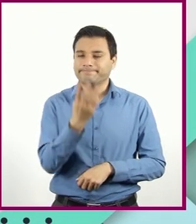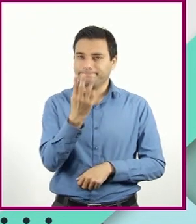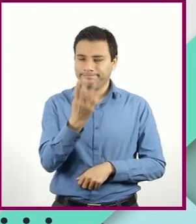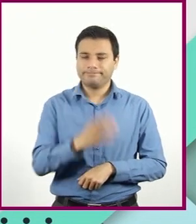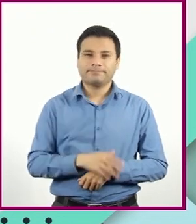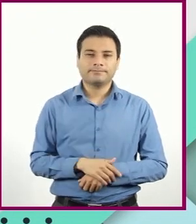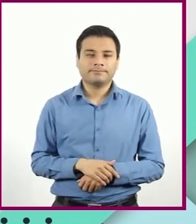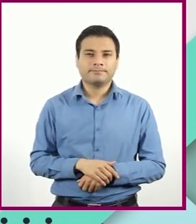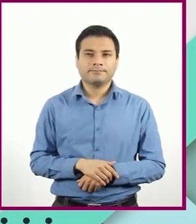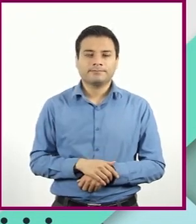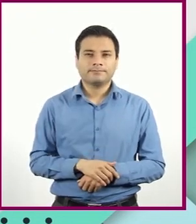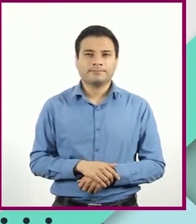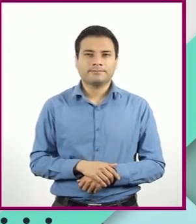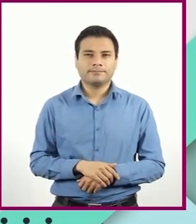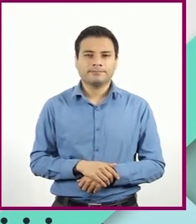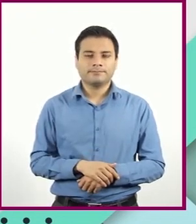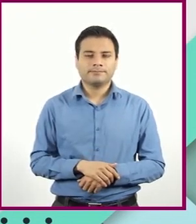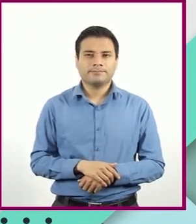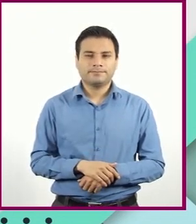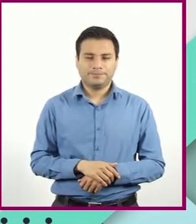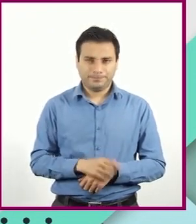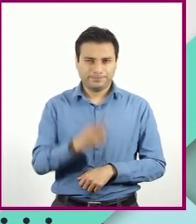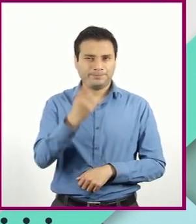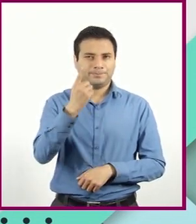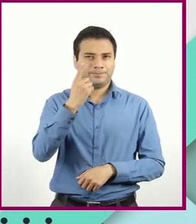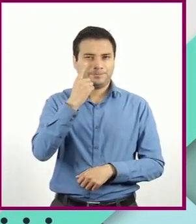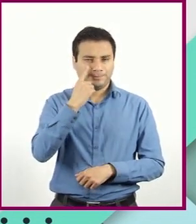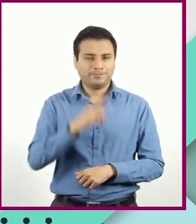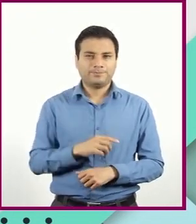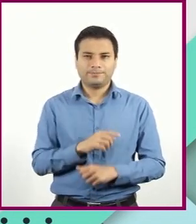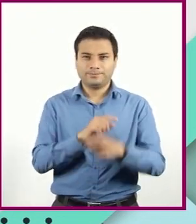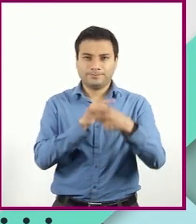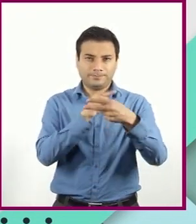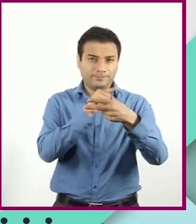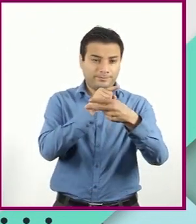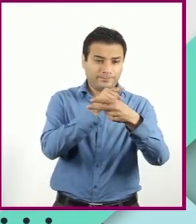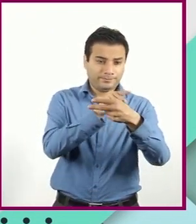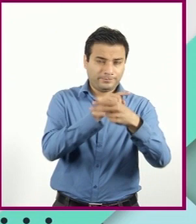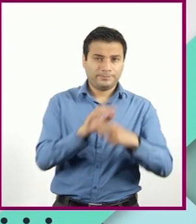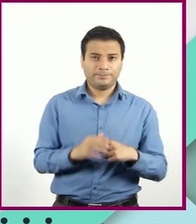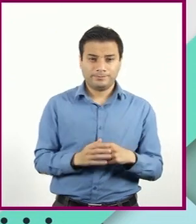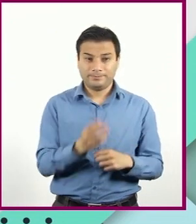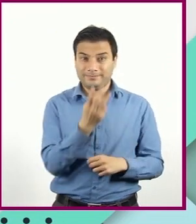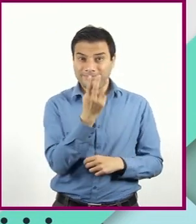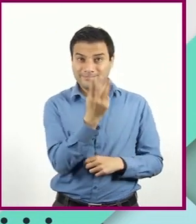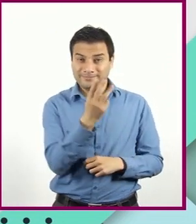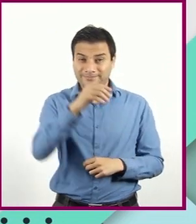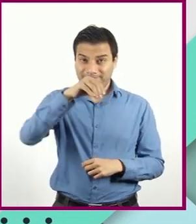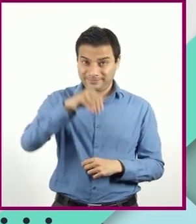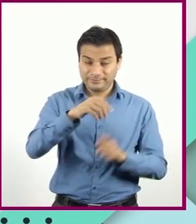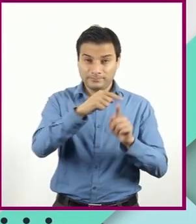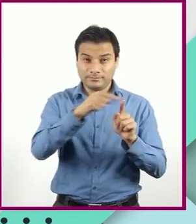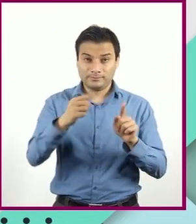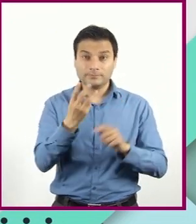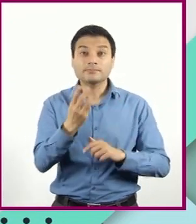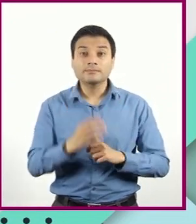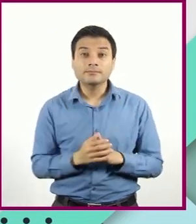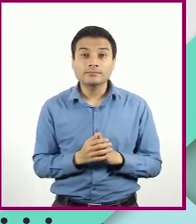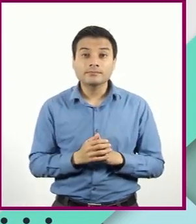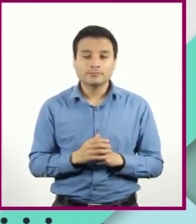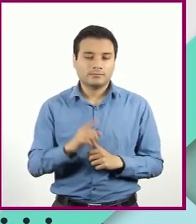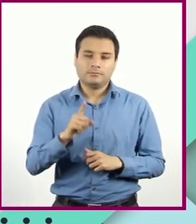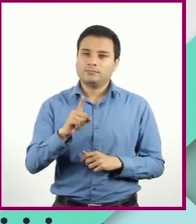3, para poder simplificar del primer miembro el factor 3. Al dividir 3m entre 3, nos